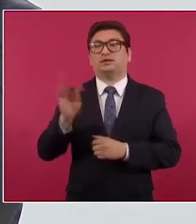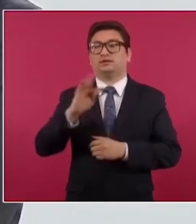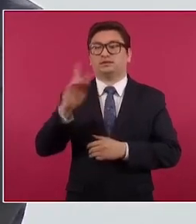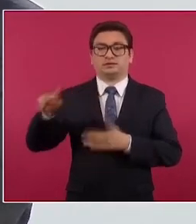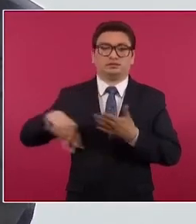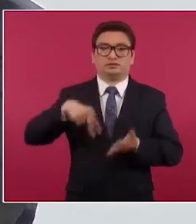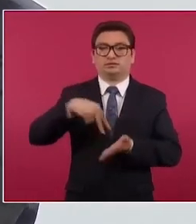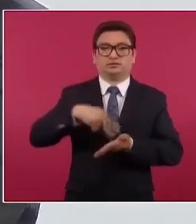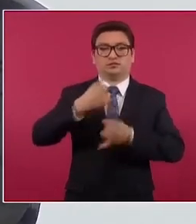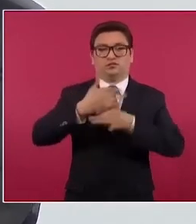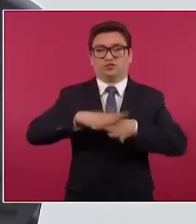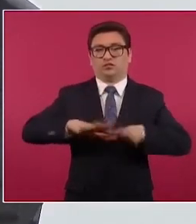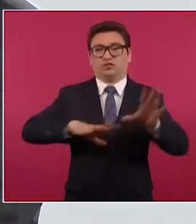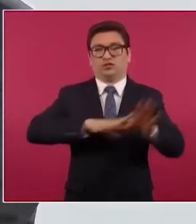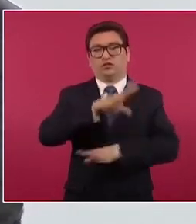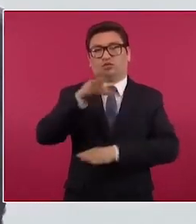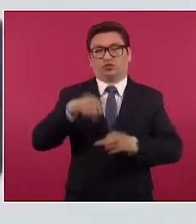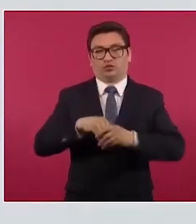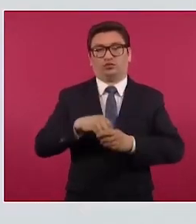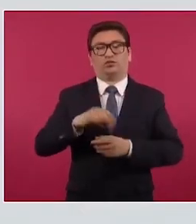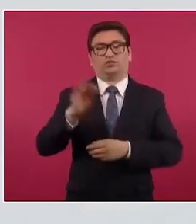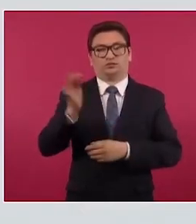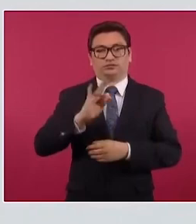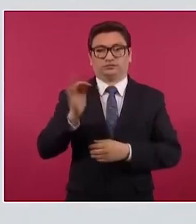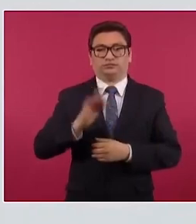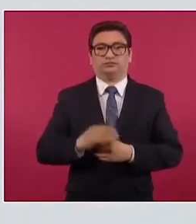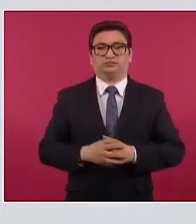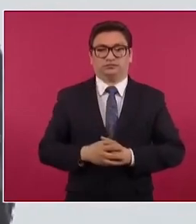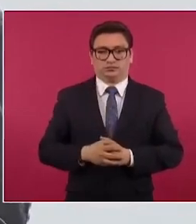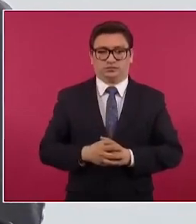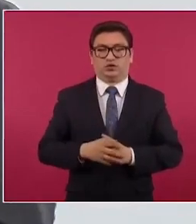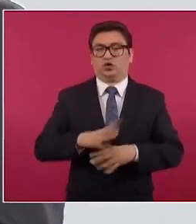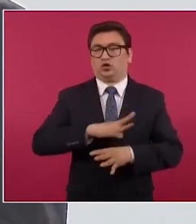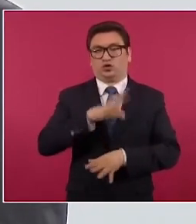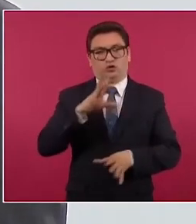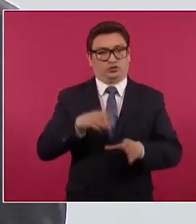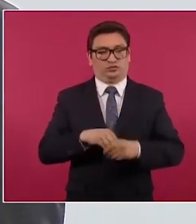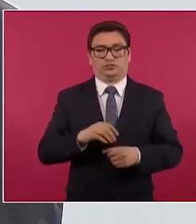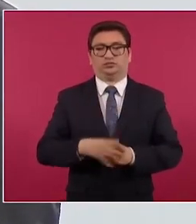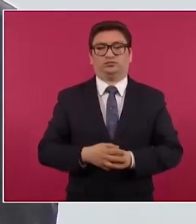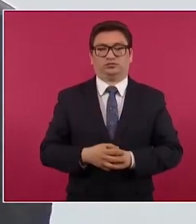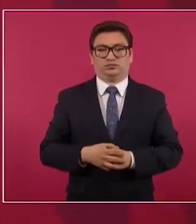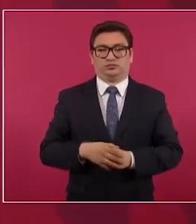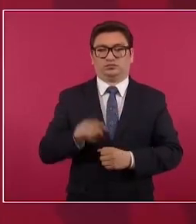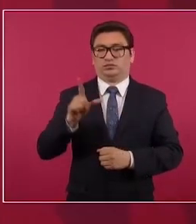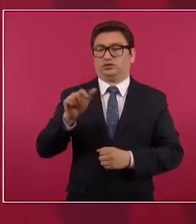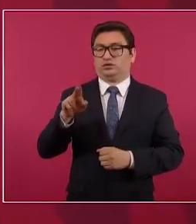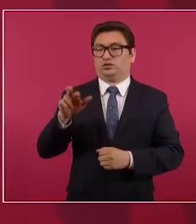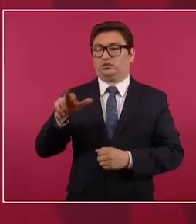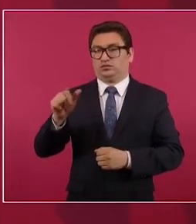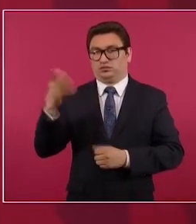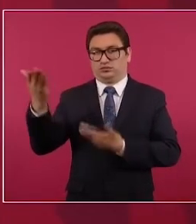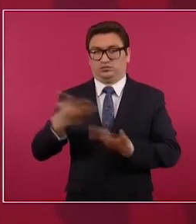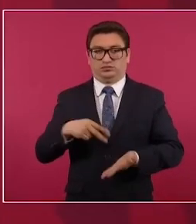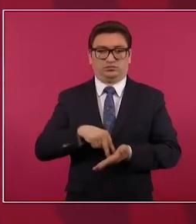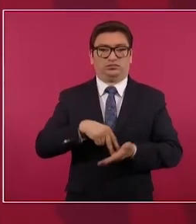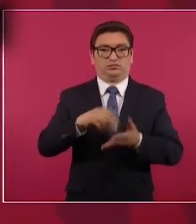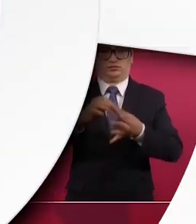por completo, o sea, de manera integral, Laura Velázquez.